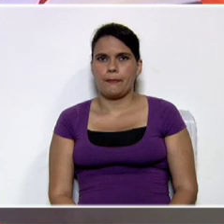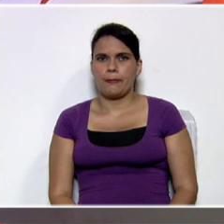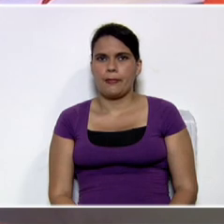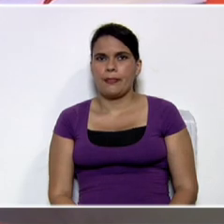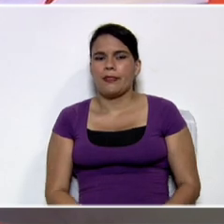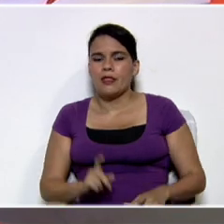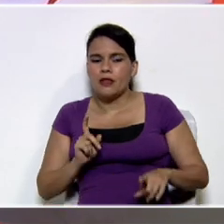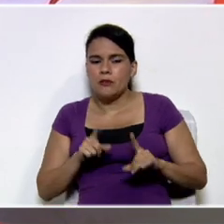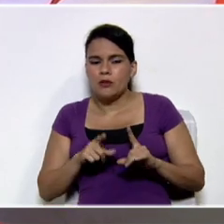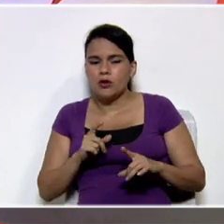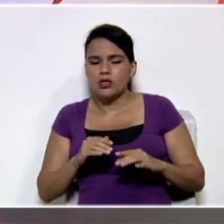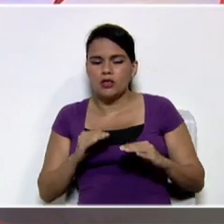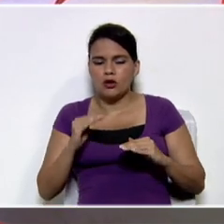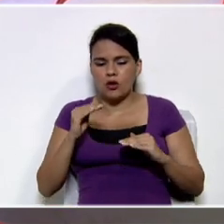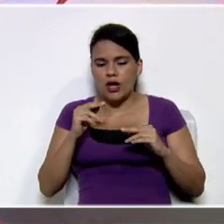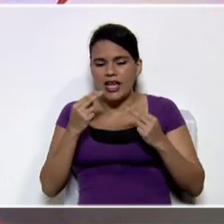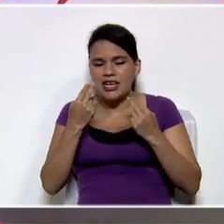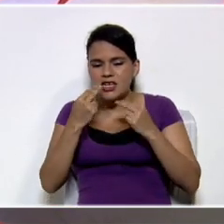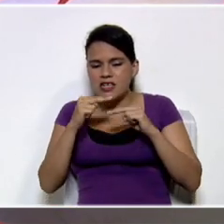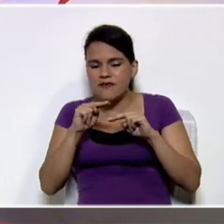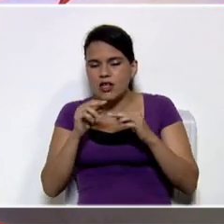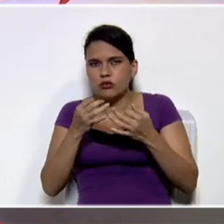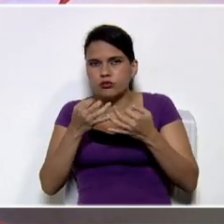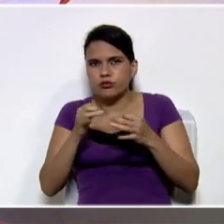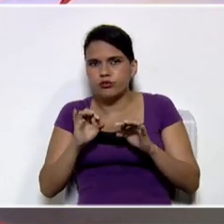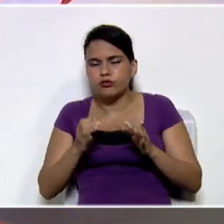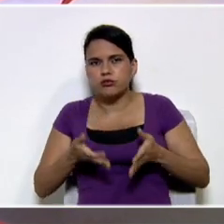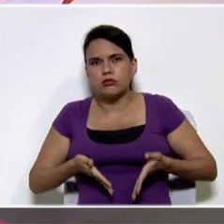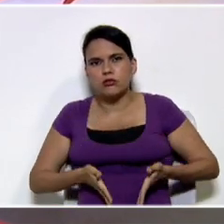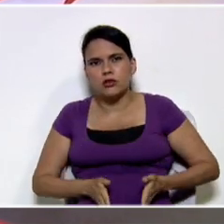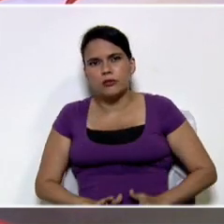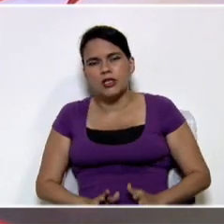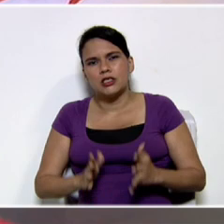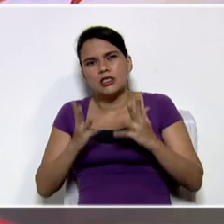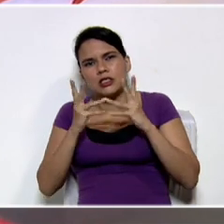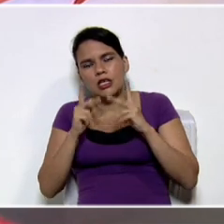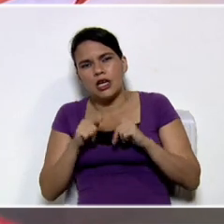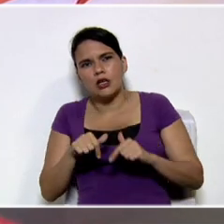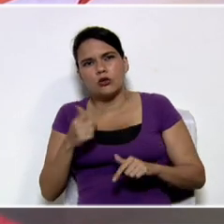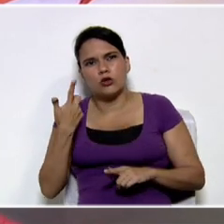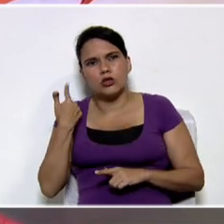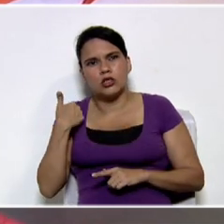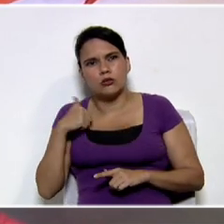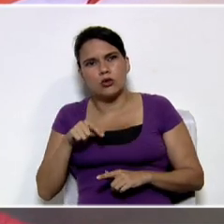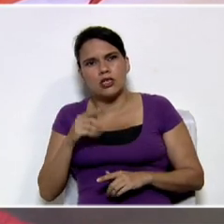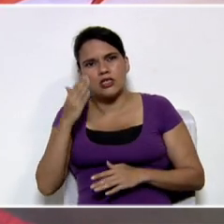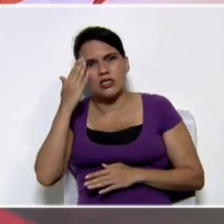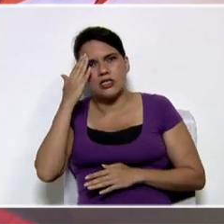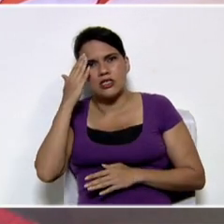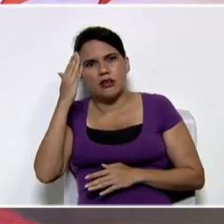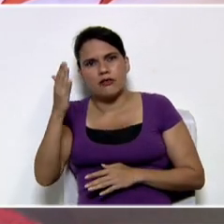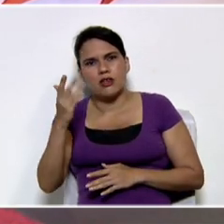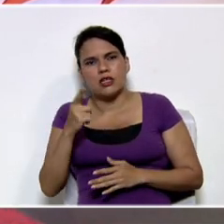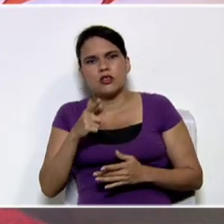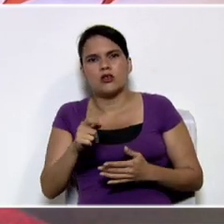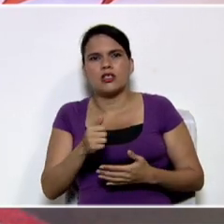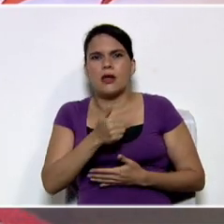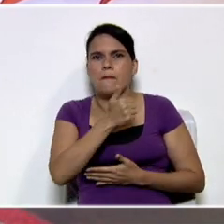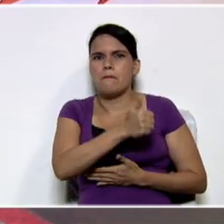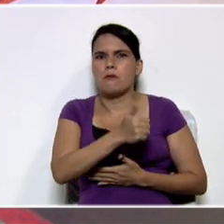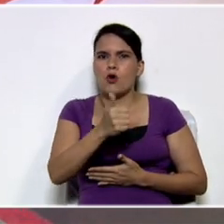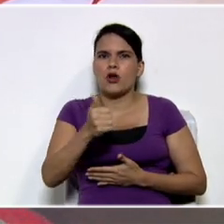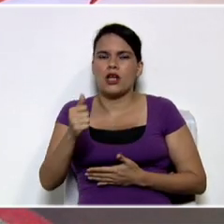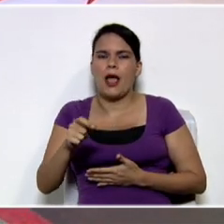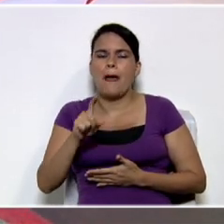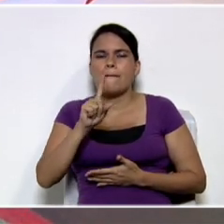nacimientos, y es que para poder hacer este registro o este cálculo debemos de tomar en cuenta que esto se hace por cada